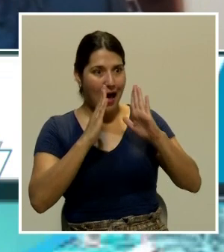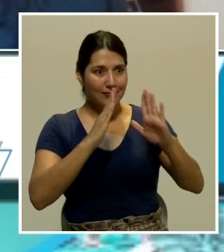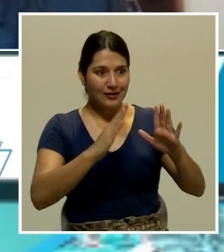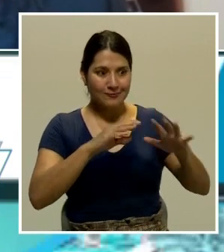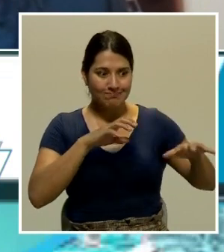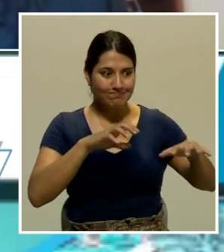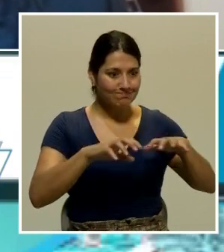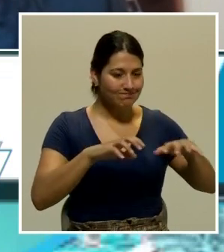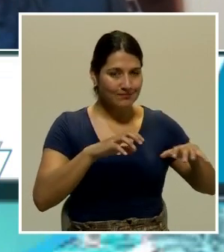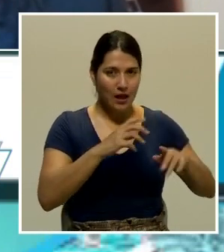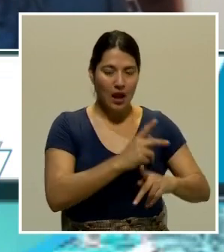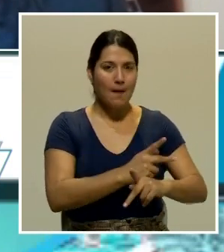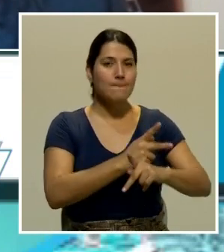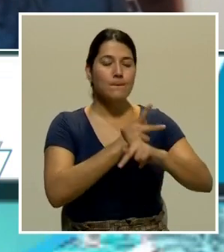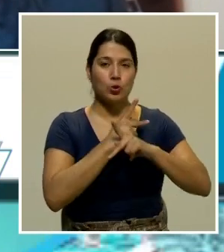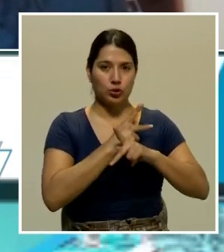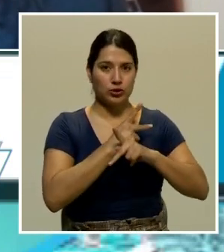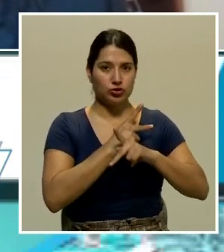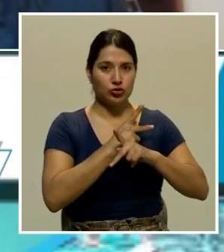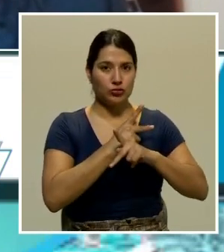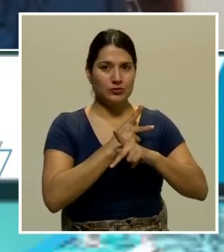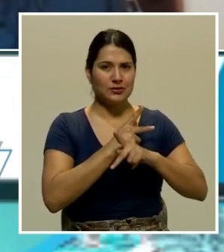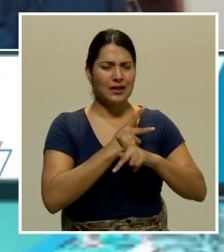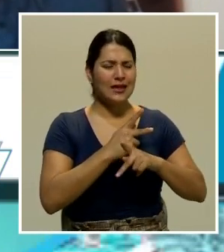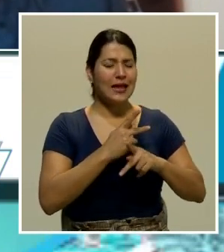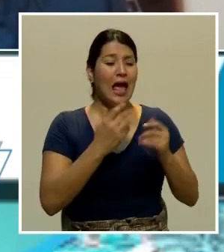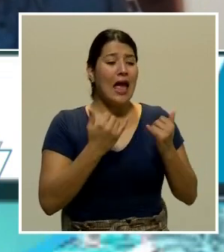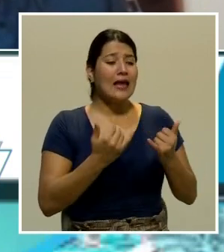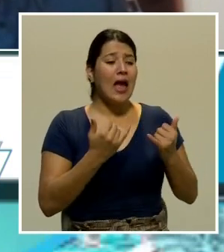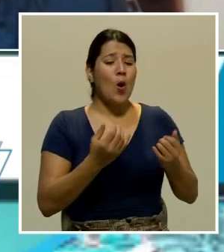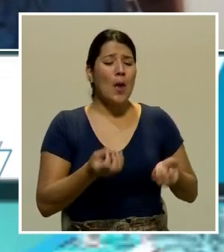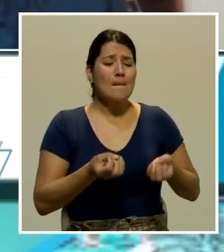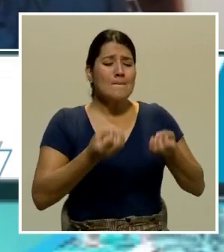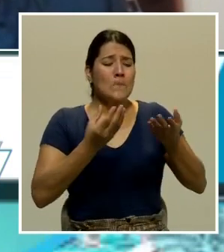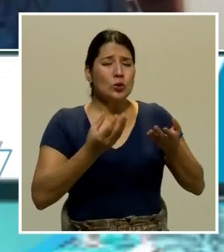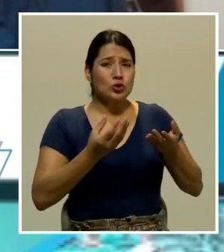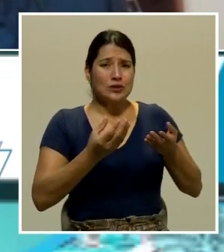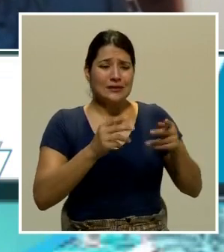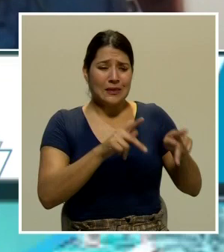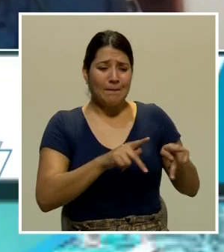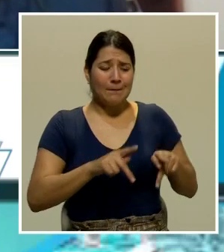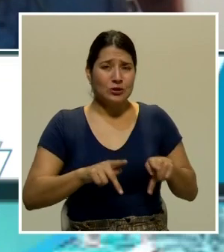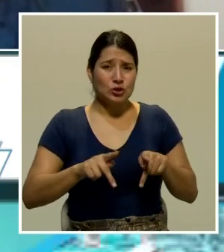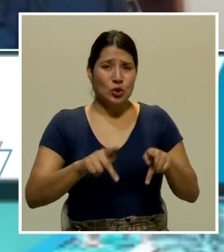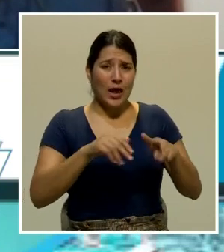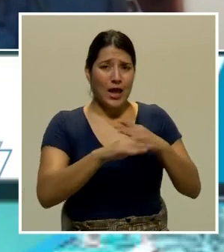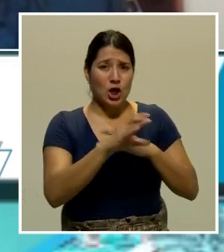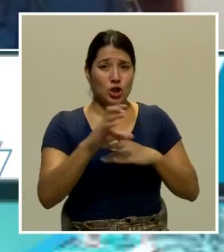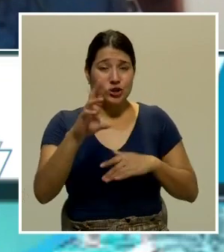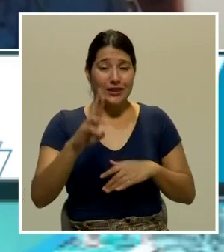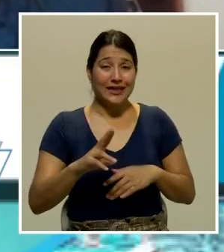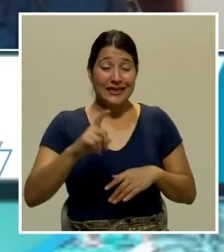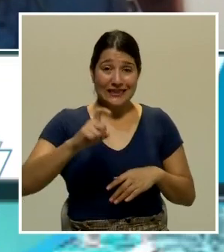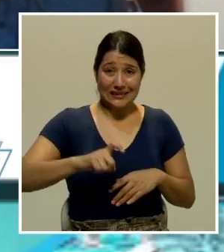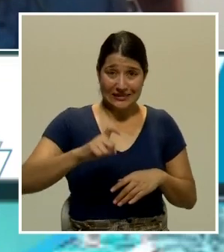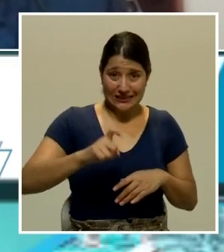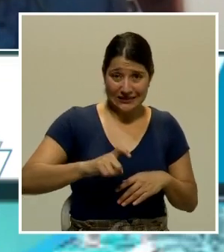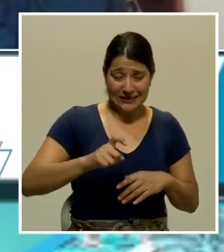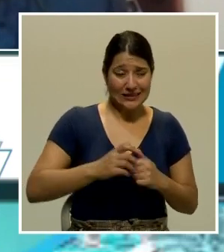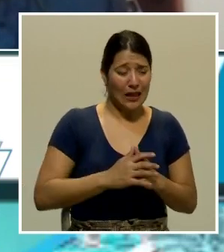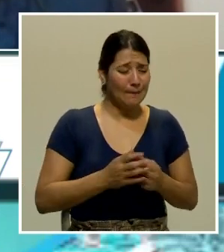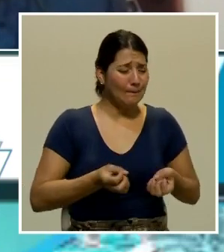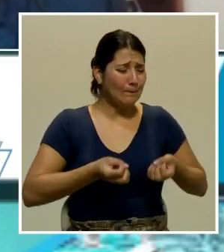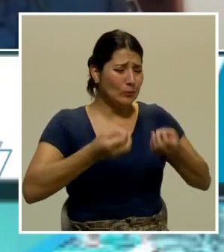ese nivel de protección que cientos de miles de ciudadanos requieren, necesitan, cientos